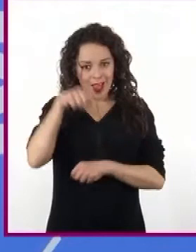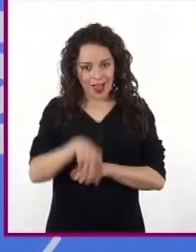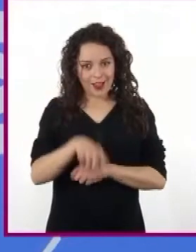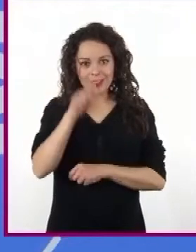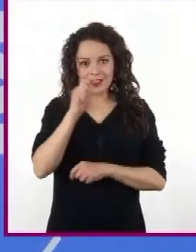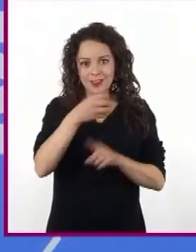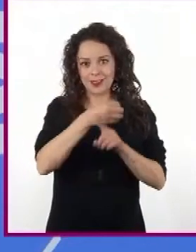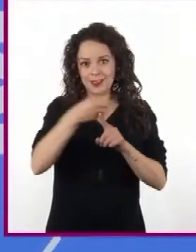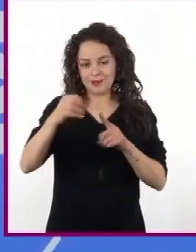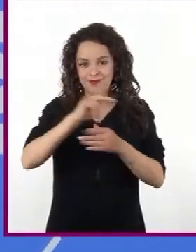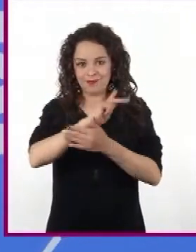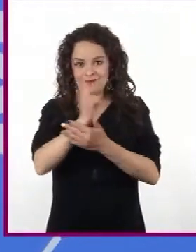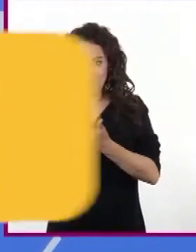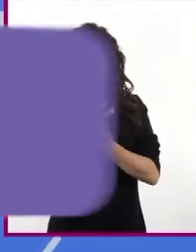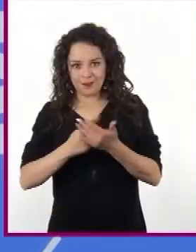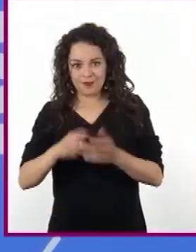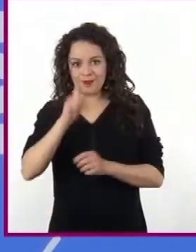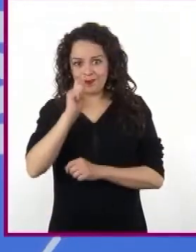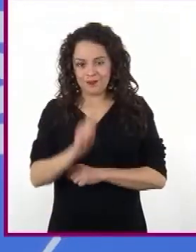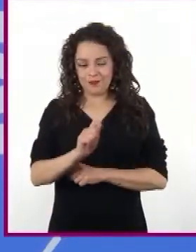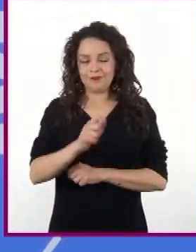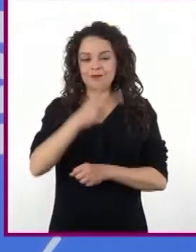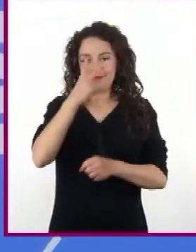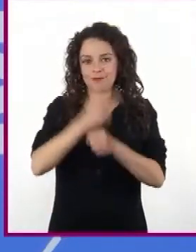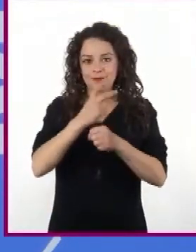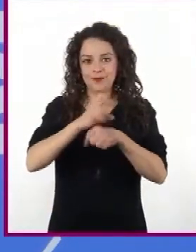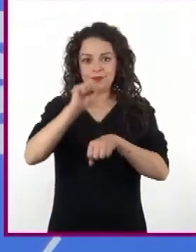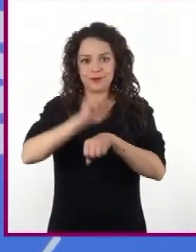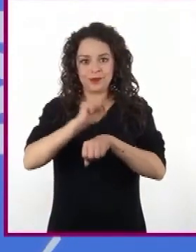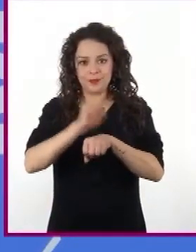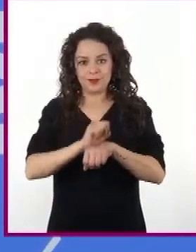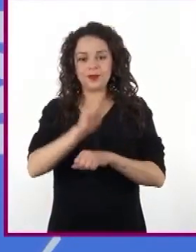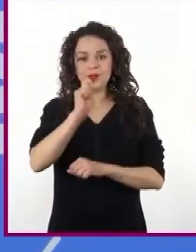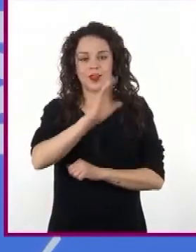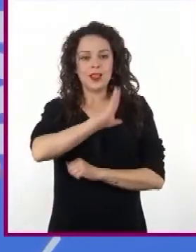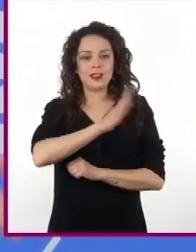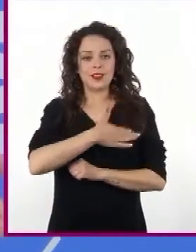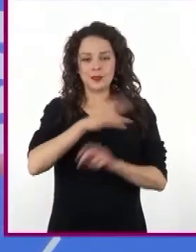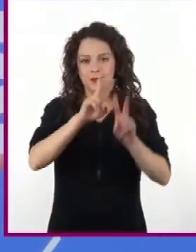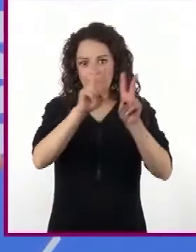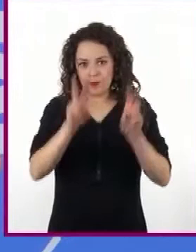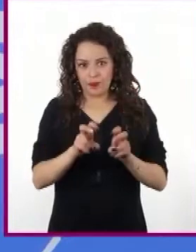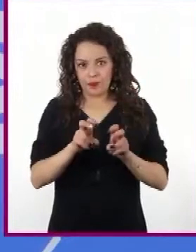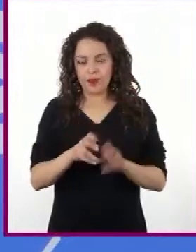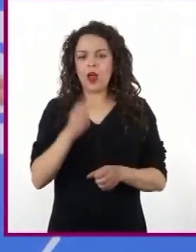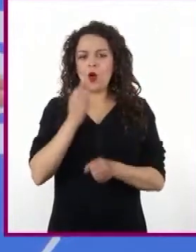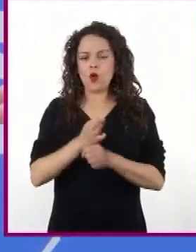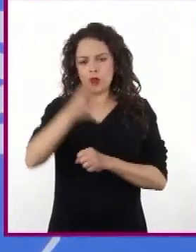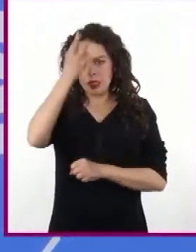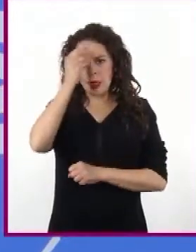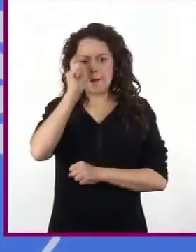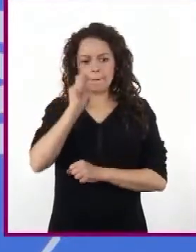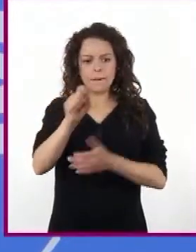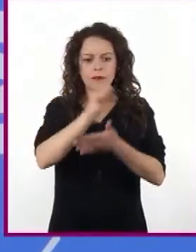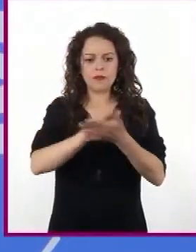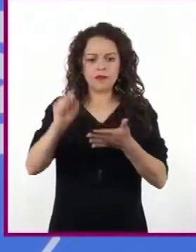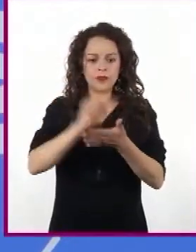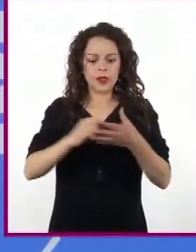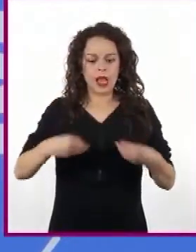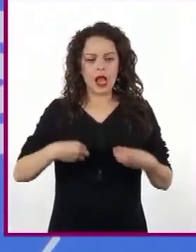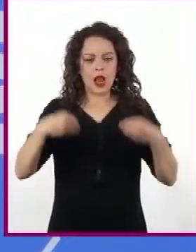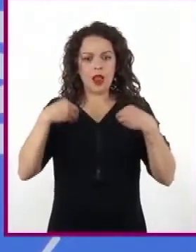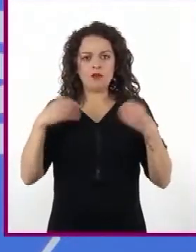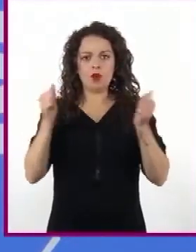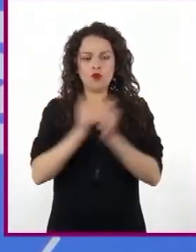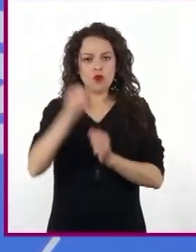más de lengua materna segundo grado. Hoy hablaremos sobre narrar la vida a través del tiempo, es decir,